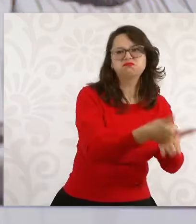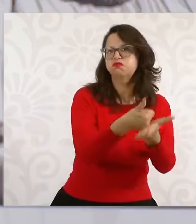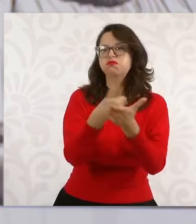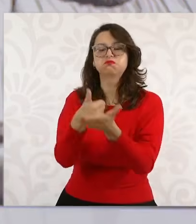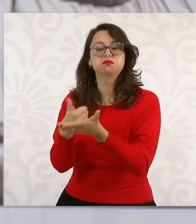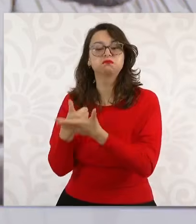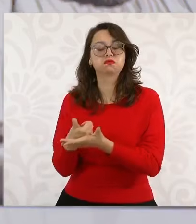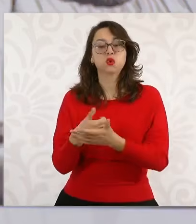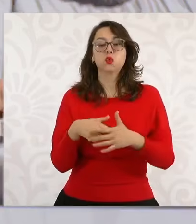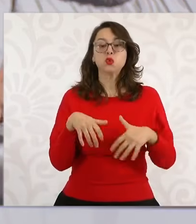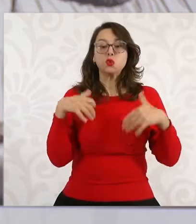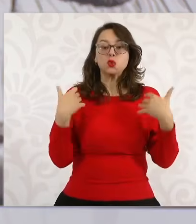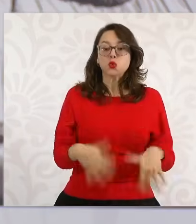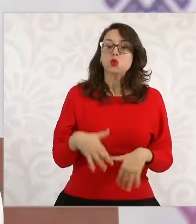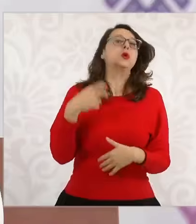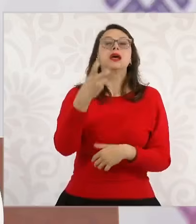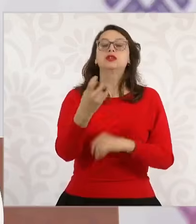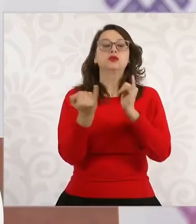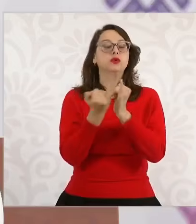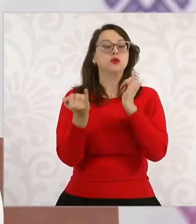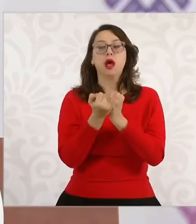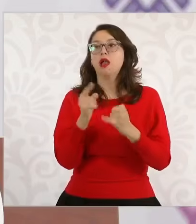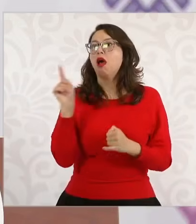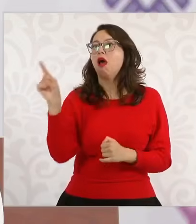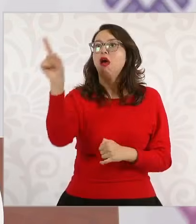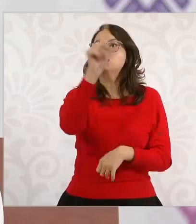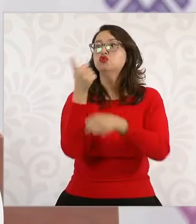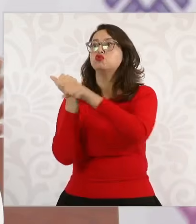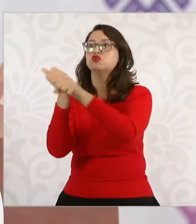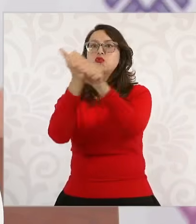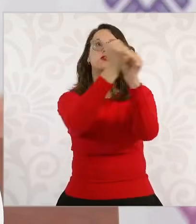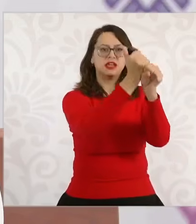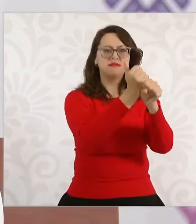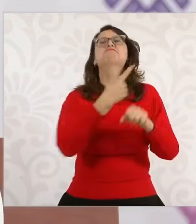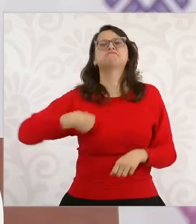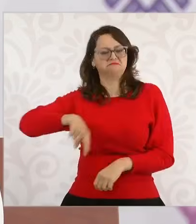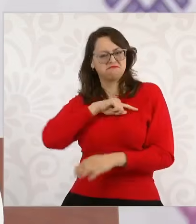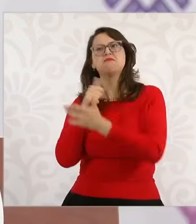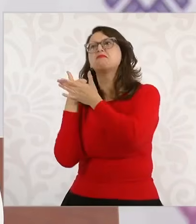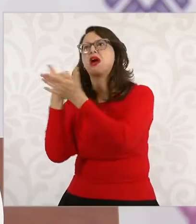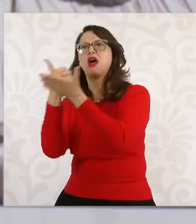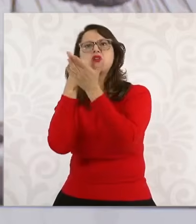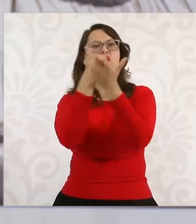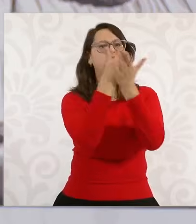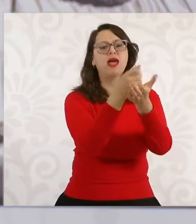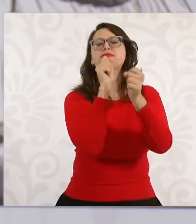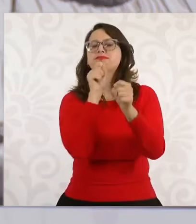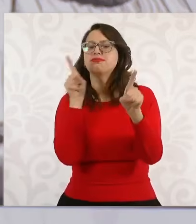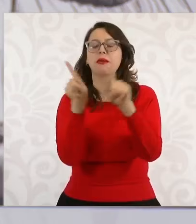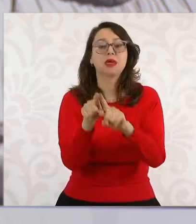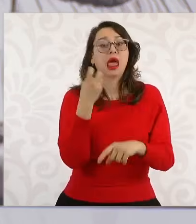Bueno, eso mismo es con todos los pueblos del mundo, con todos los pueblos del mundo. Y eso no se nos